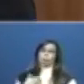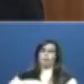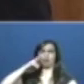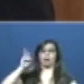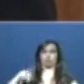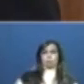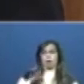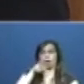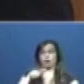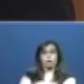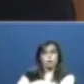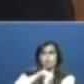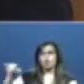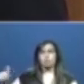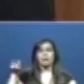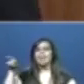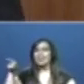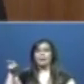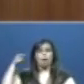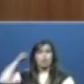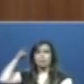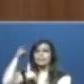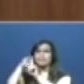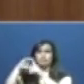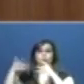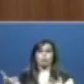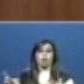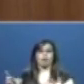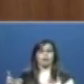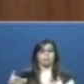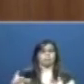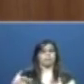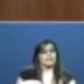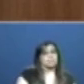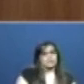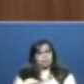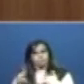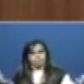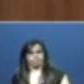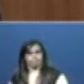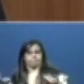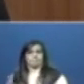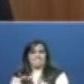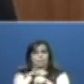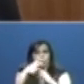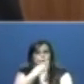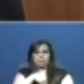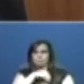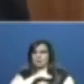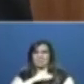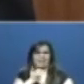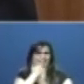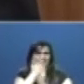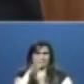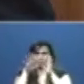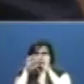la misión del gobierno de la nación es ante todo la de liderar la salida de España de una Sit situación al borde del Abismo